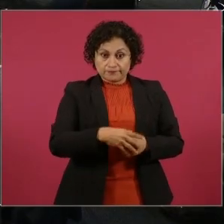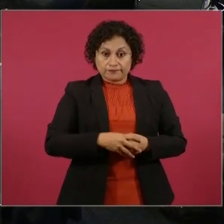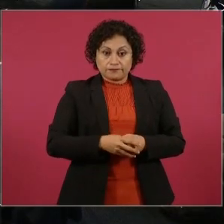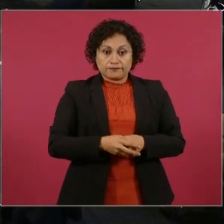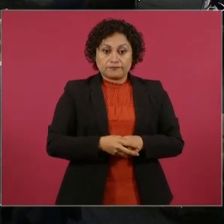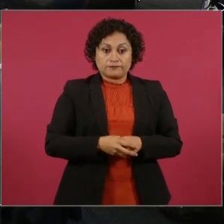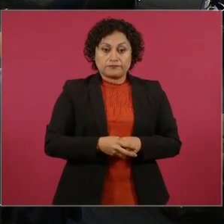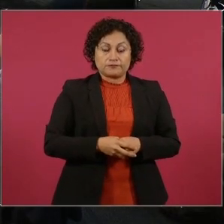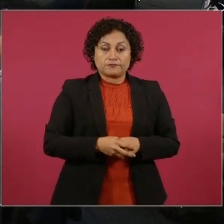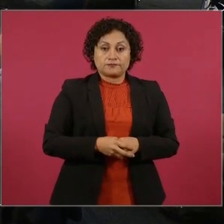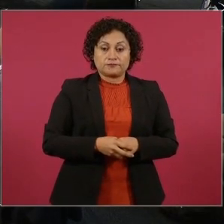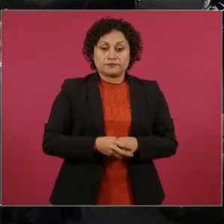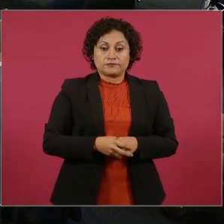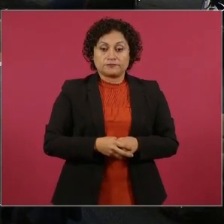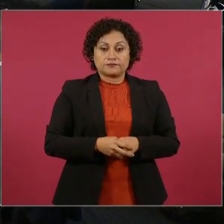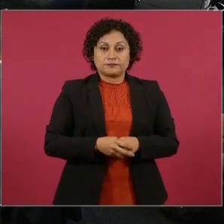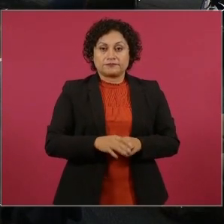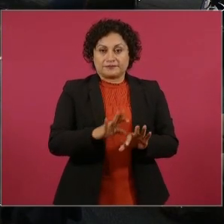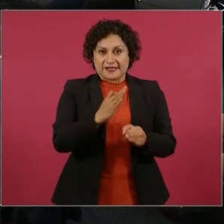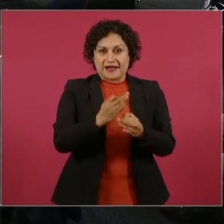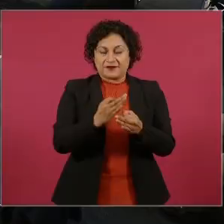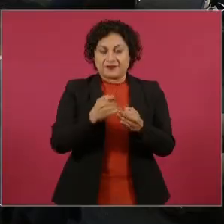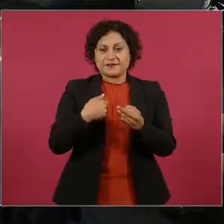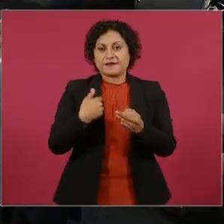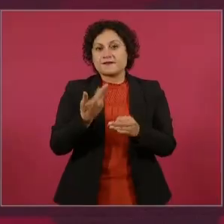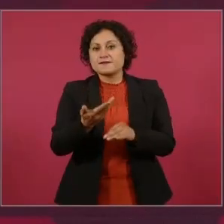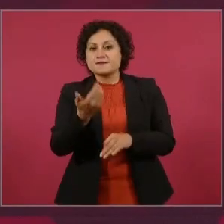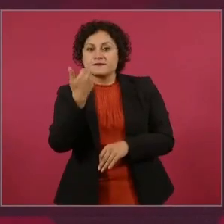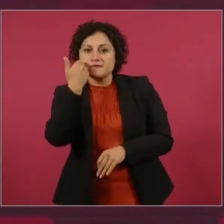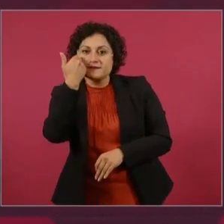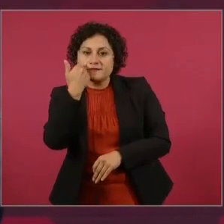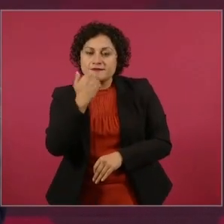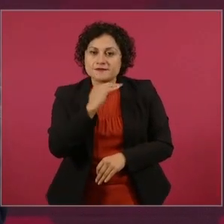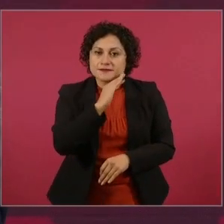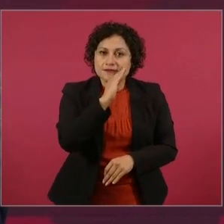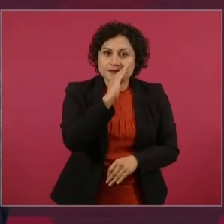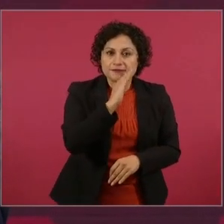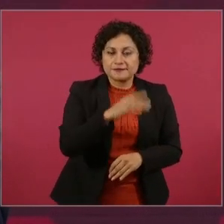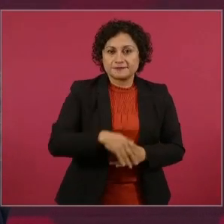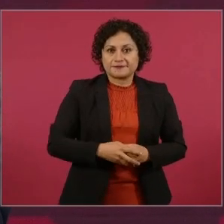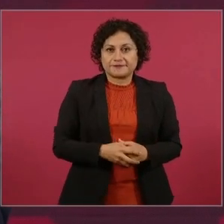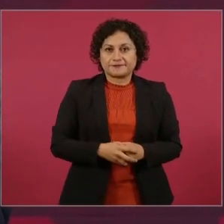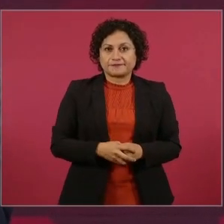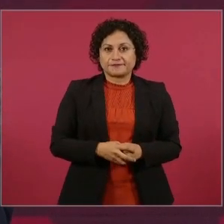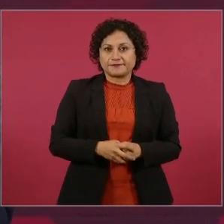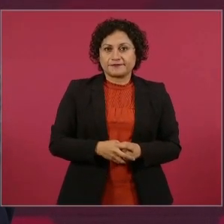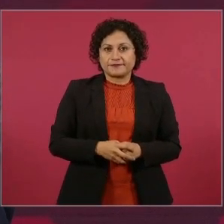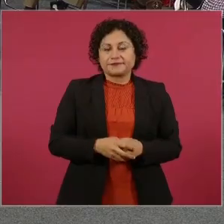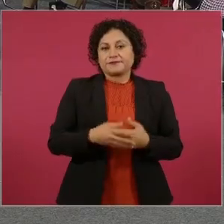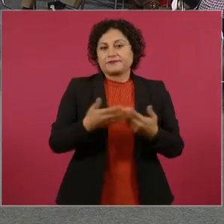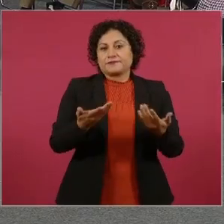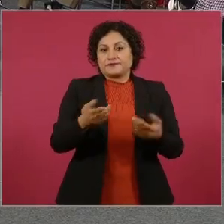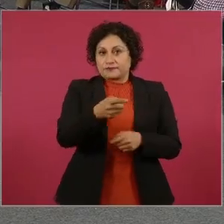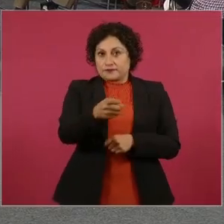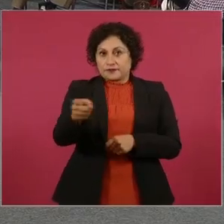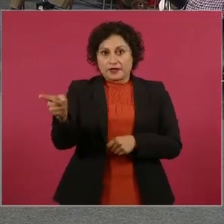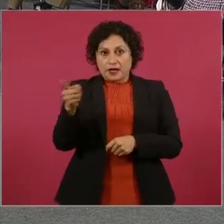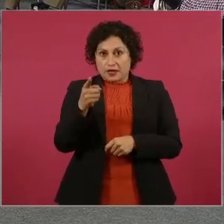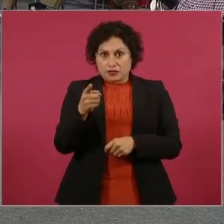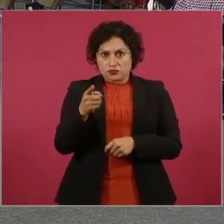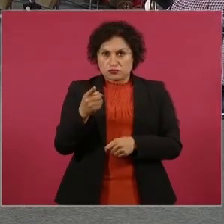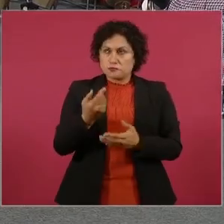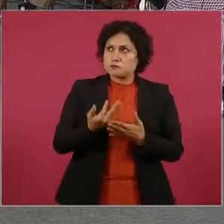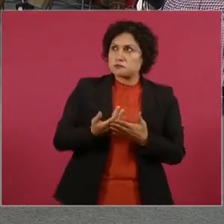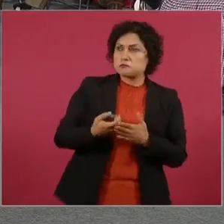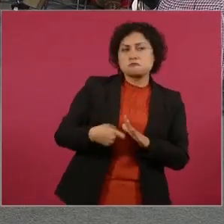dos ya les voy a hacer la barba ahorita como no hay chayote Bueno pues